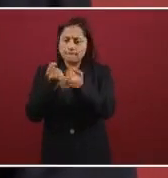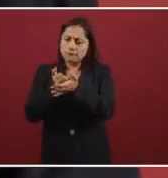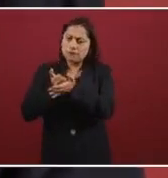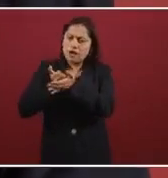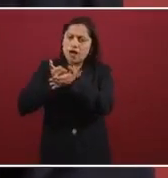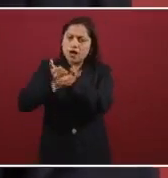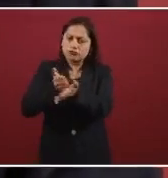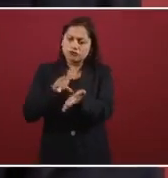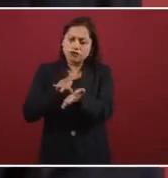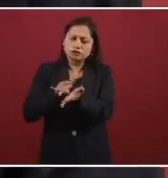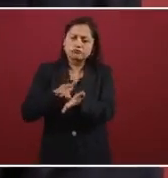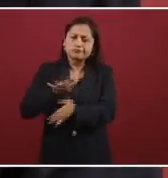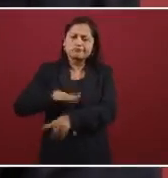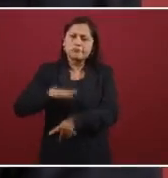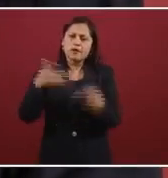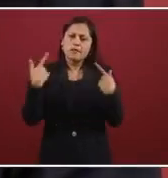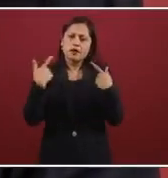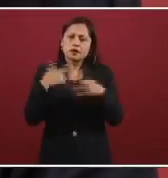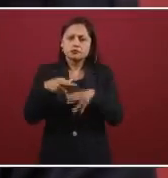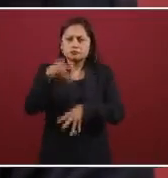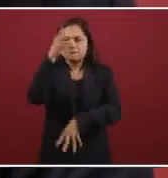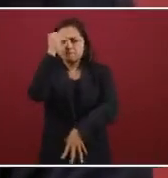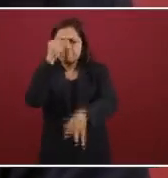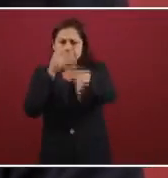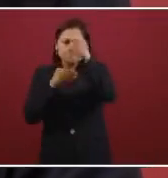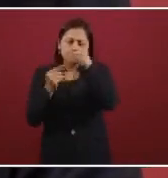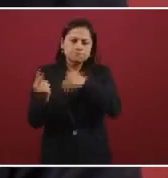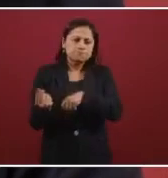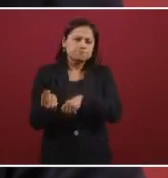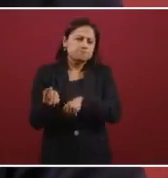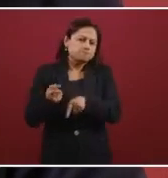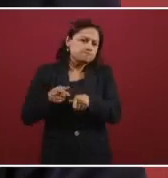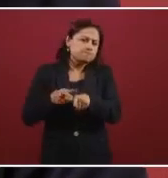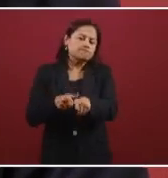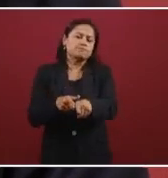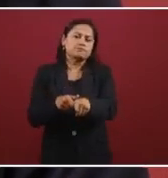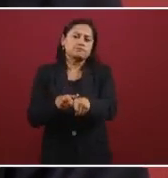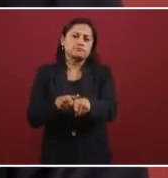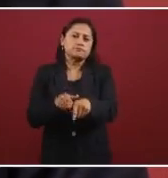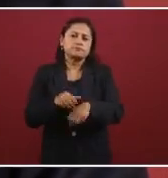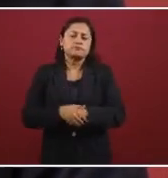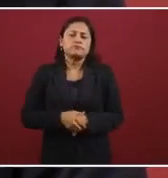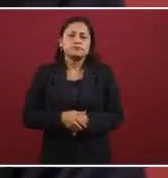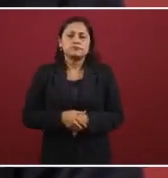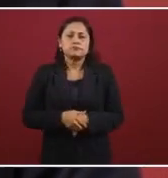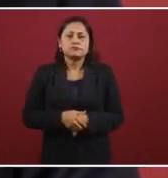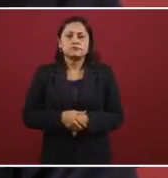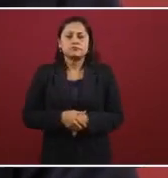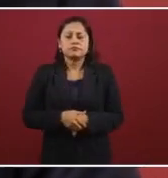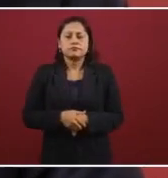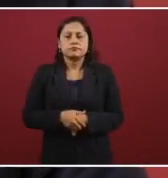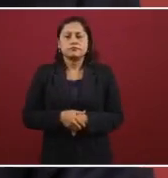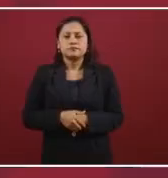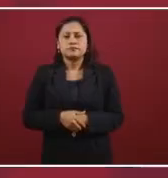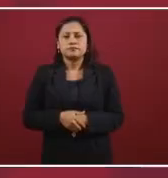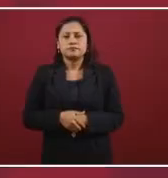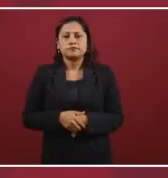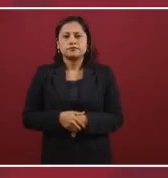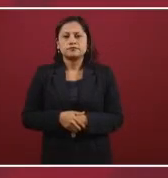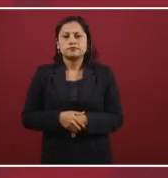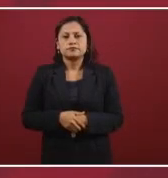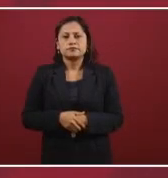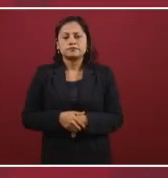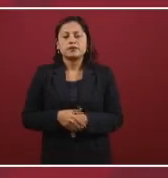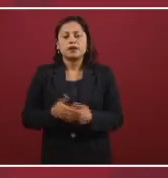maestros y que de esa forma pues